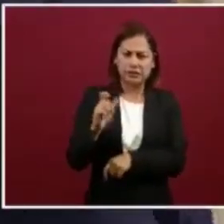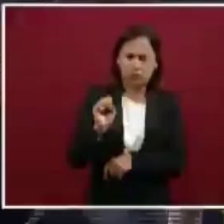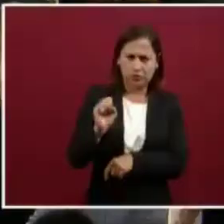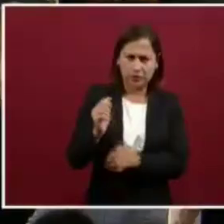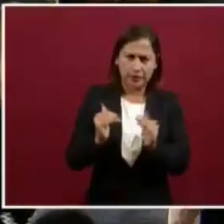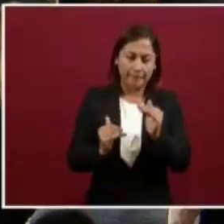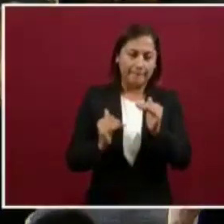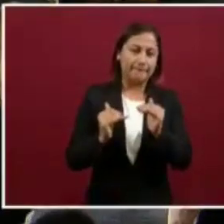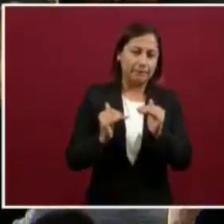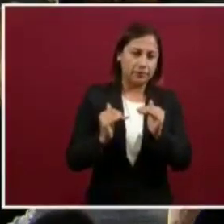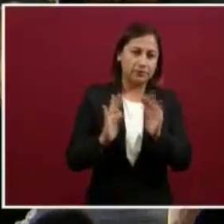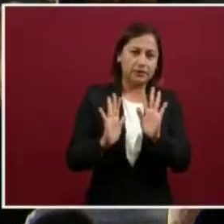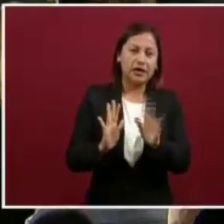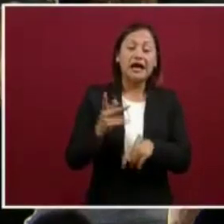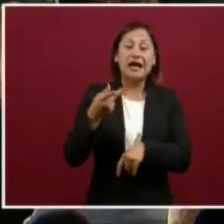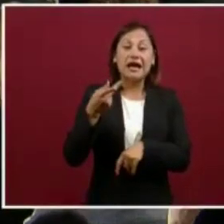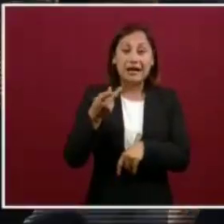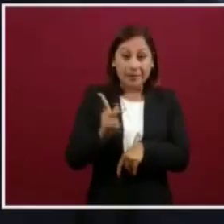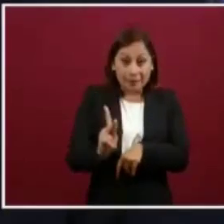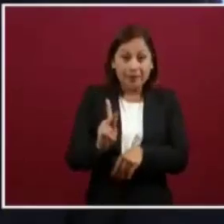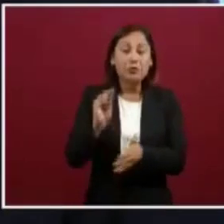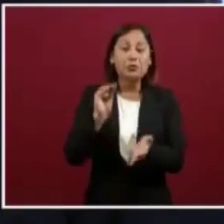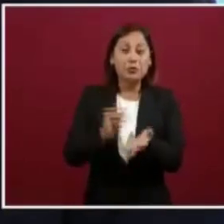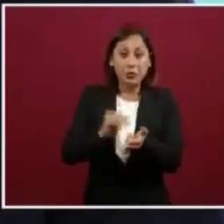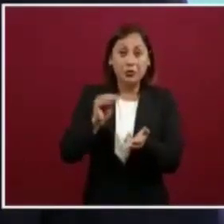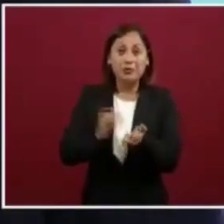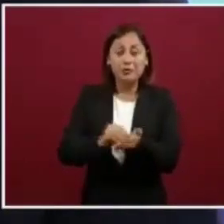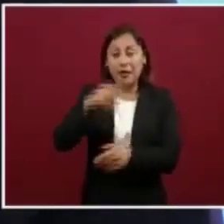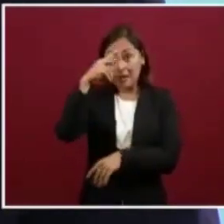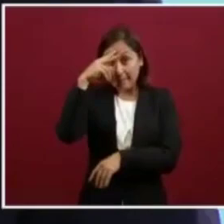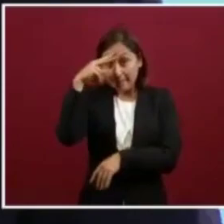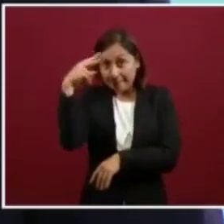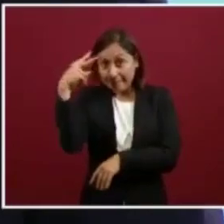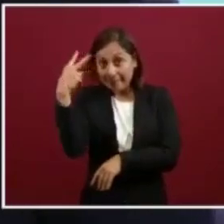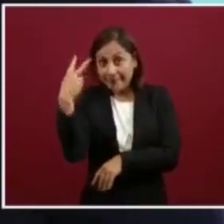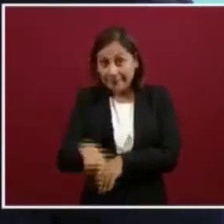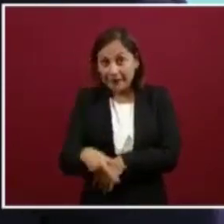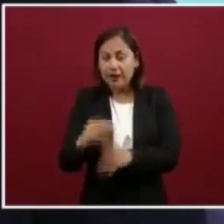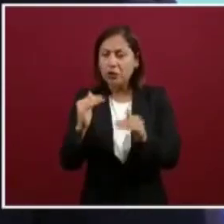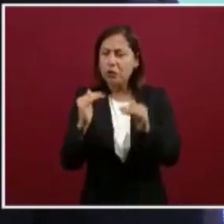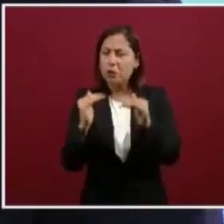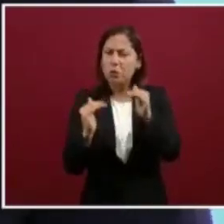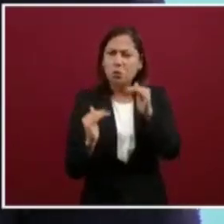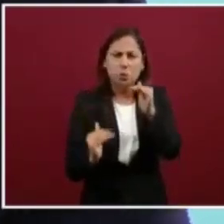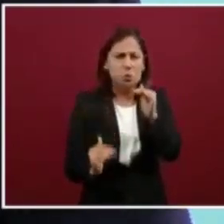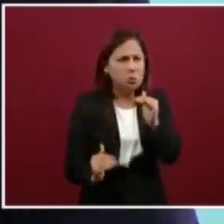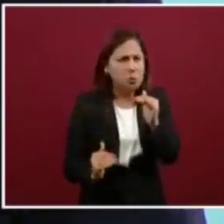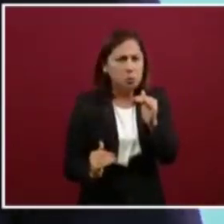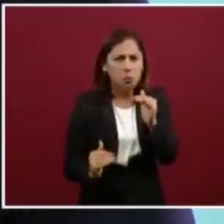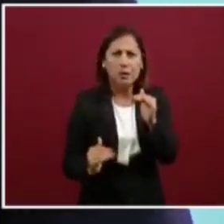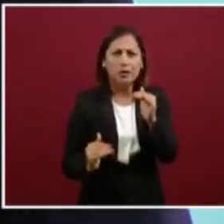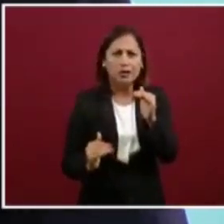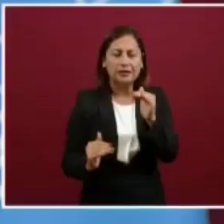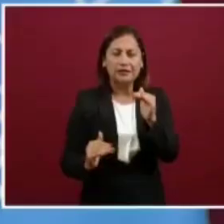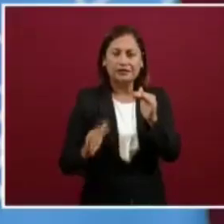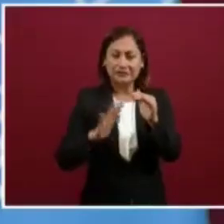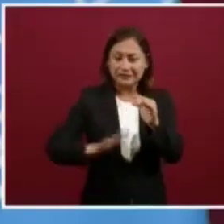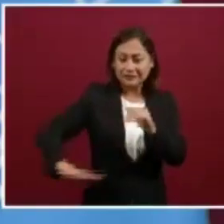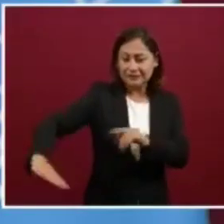pero aún así México sigue siendo el país con el menor salario mínimo de toda la